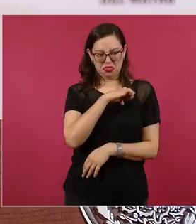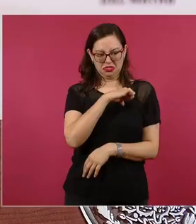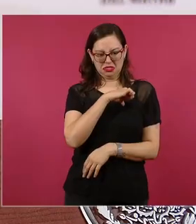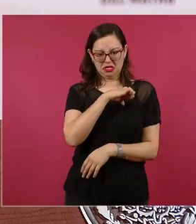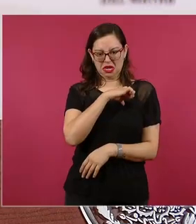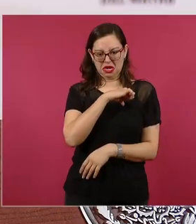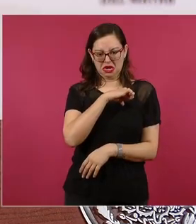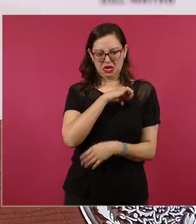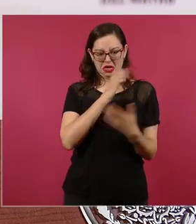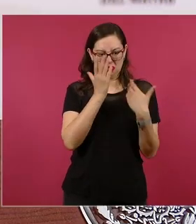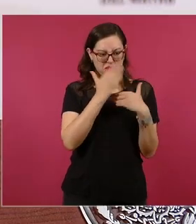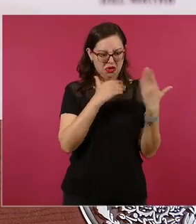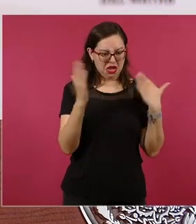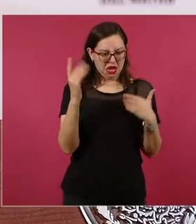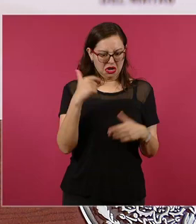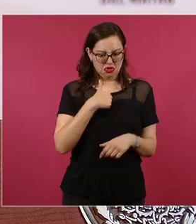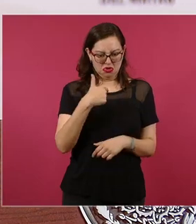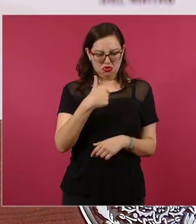egoísta.